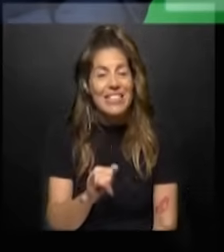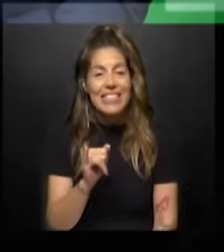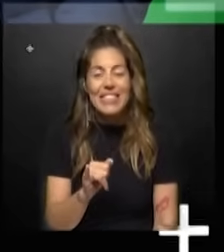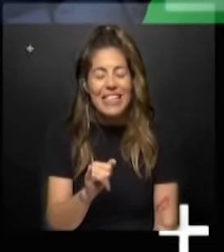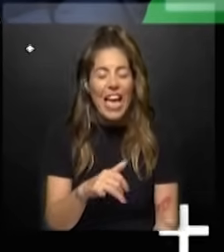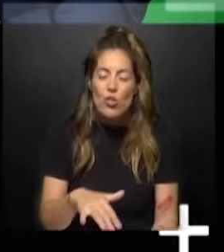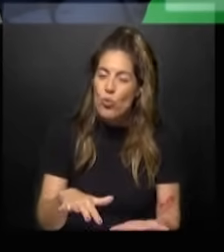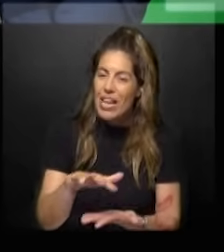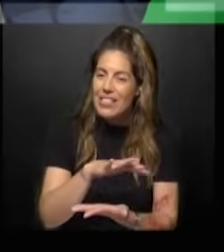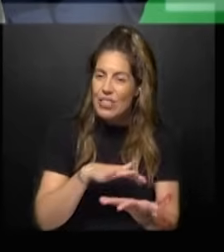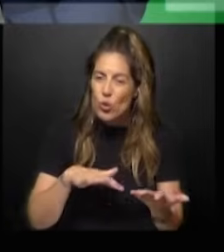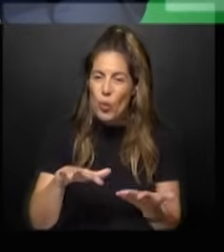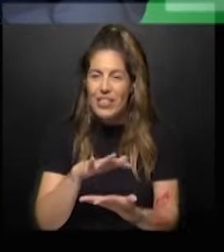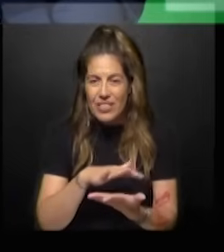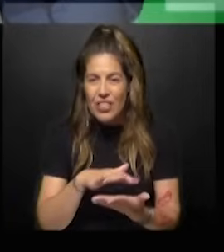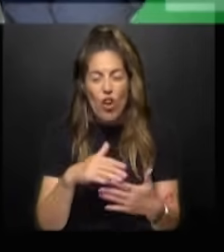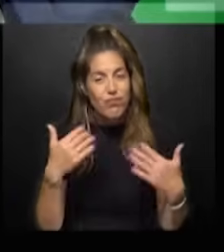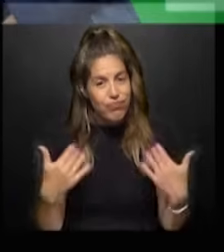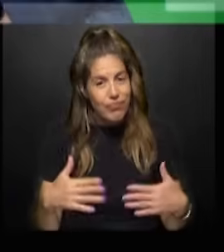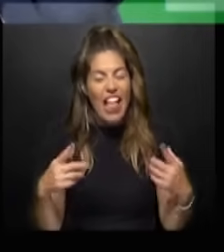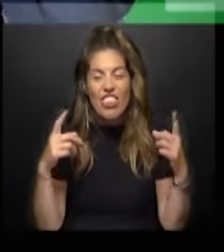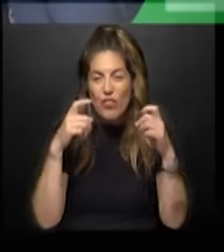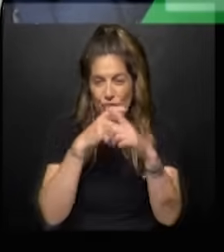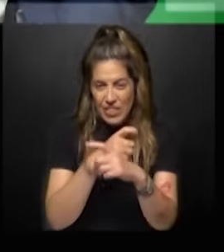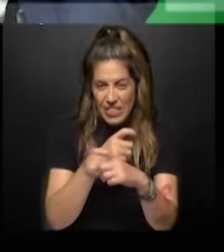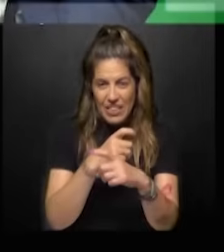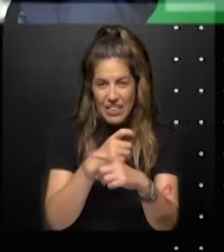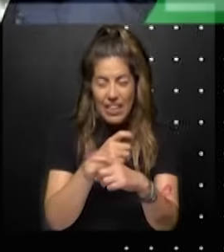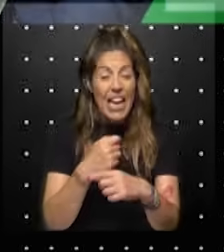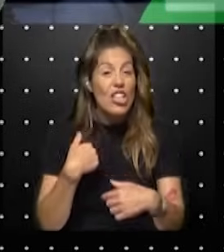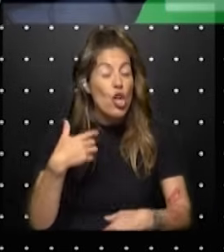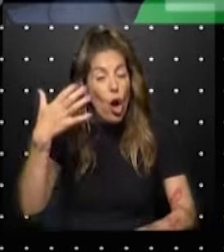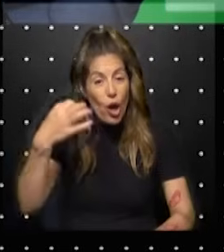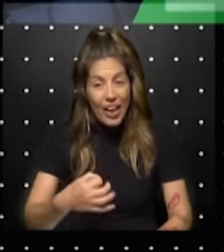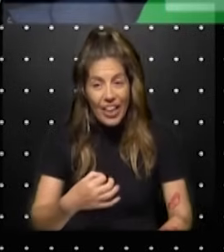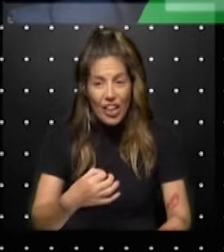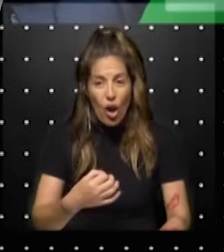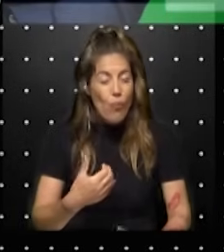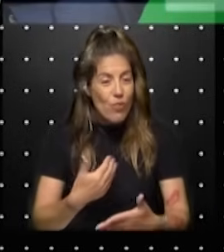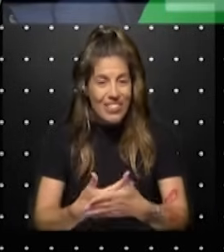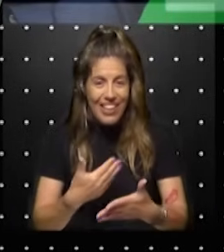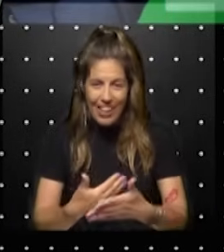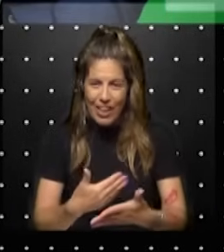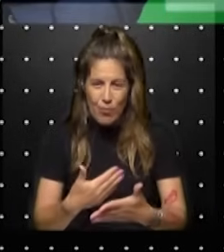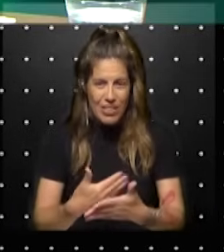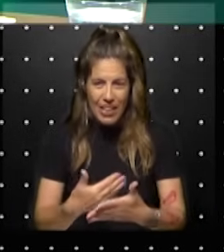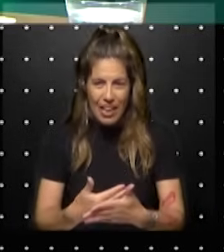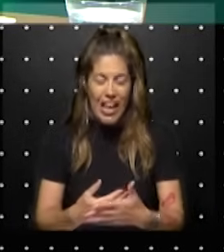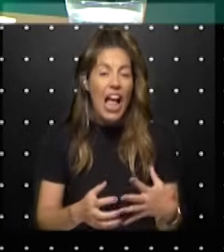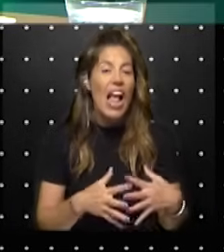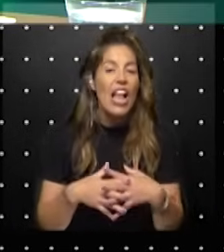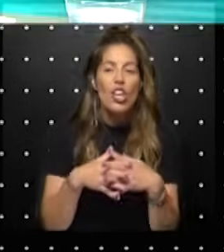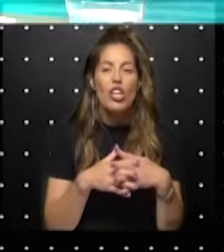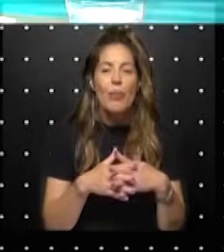Es una situación bastante, bastante complicada y me parece que va a estar muy cercana, muy cercana. ¿El norteamericano medio